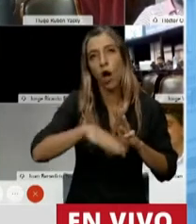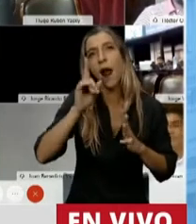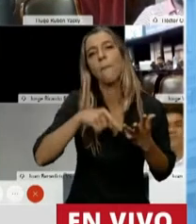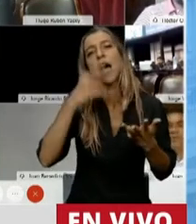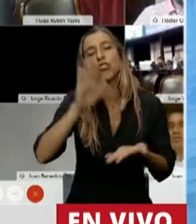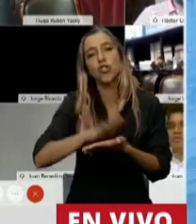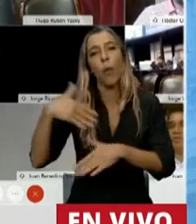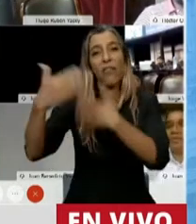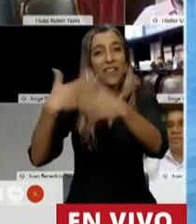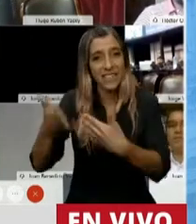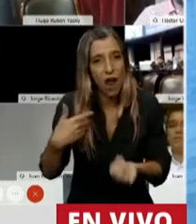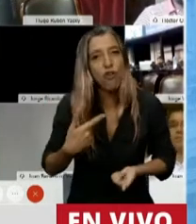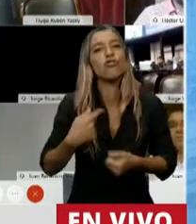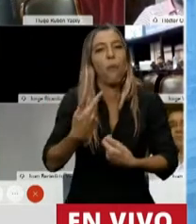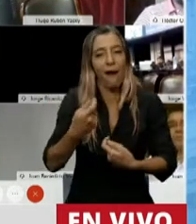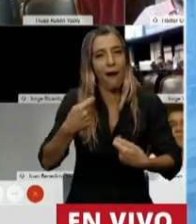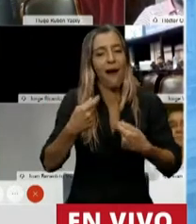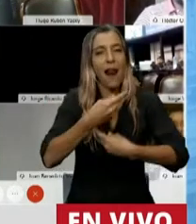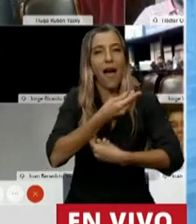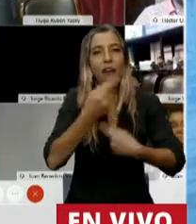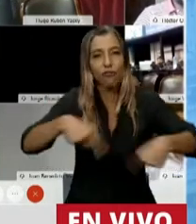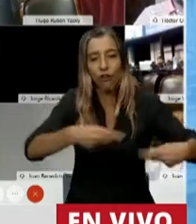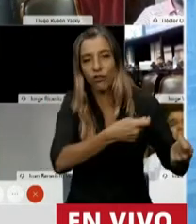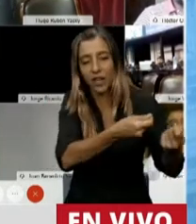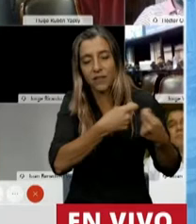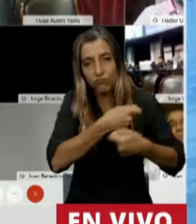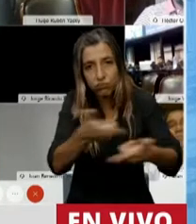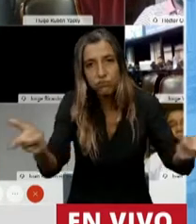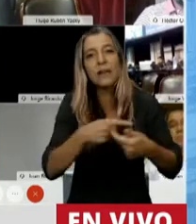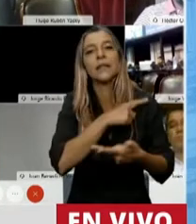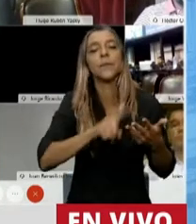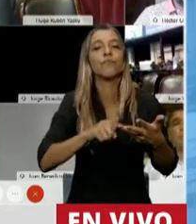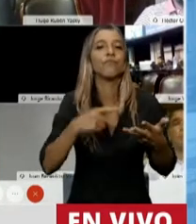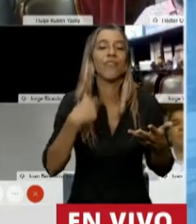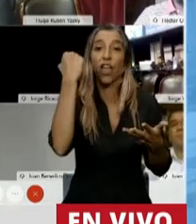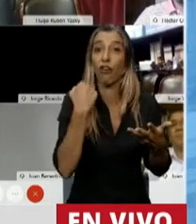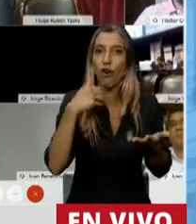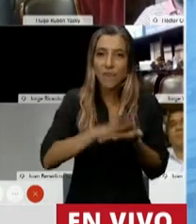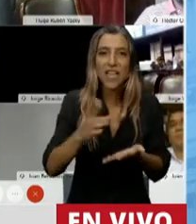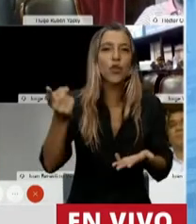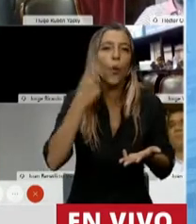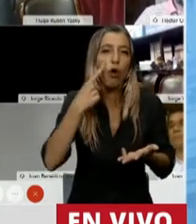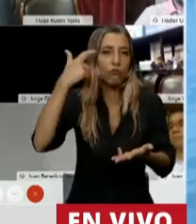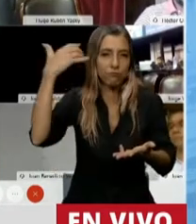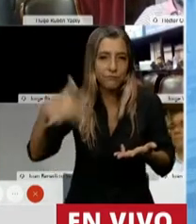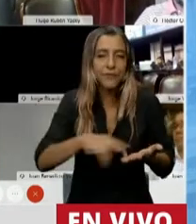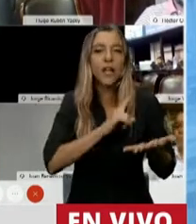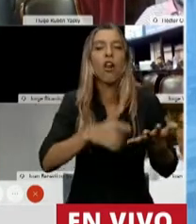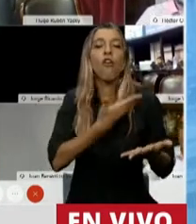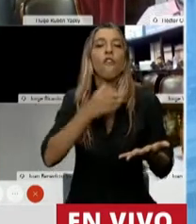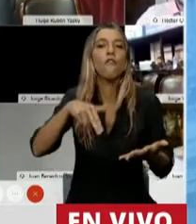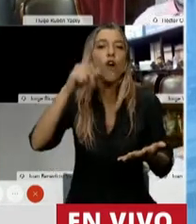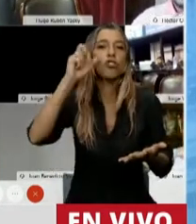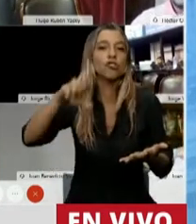de Proveedores, la Economía del Conocimiento, el FONSET del Capital Emprendedor,